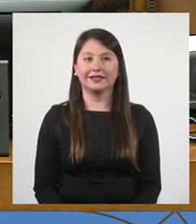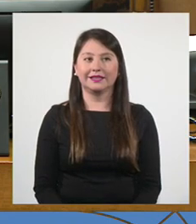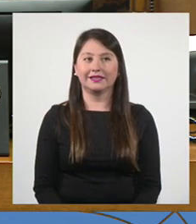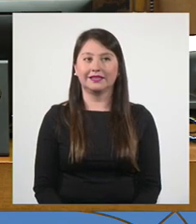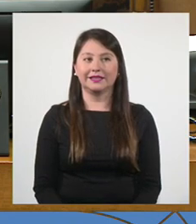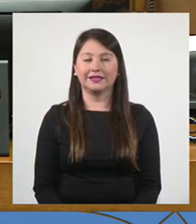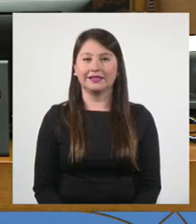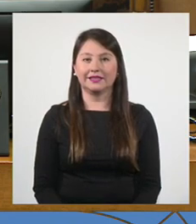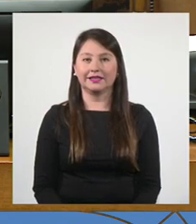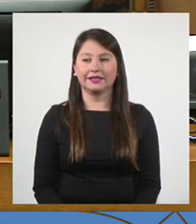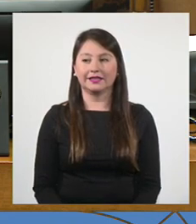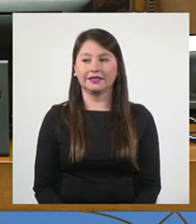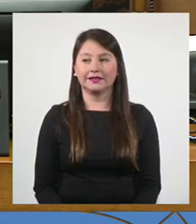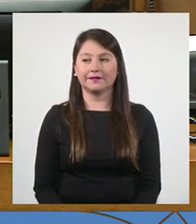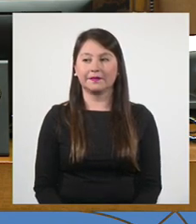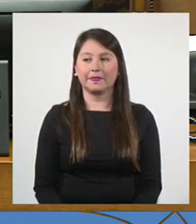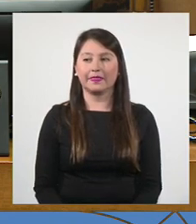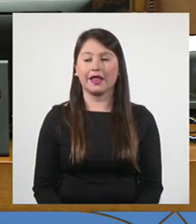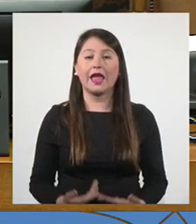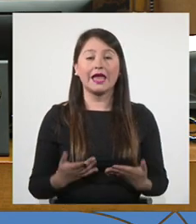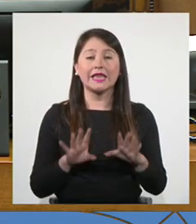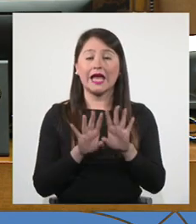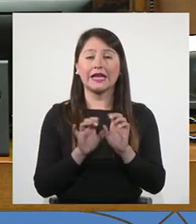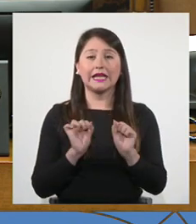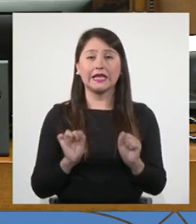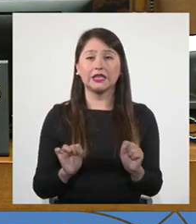Están inscritos las cuatro personas que van a intervenir,